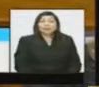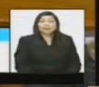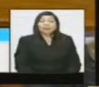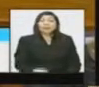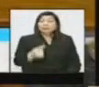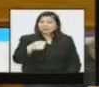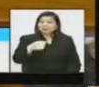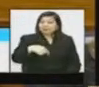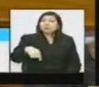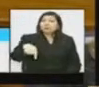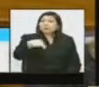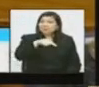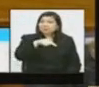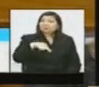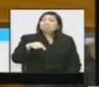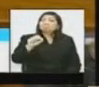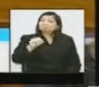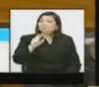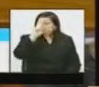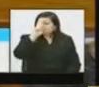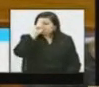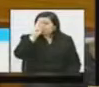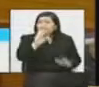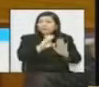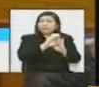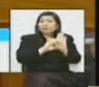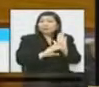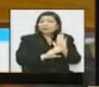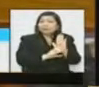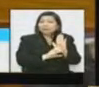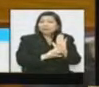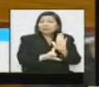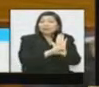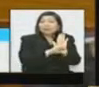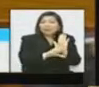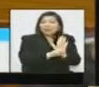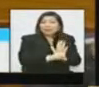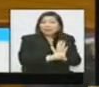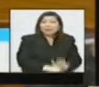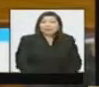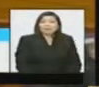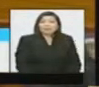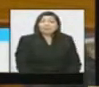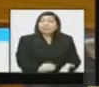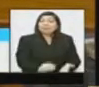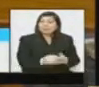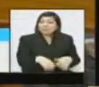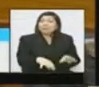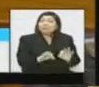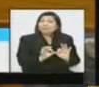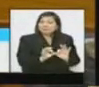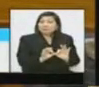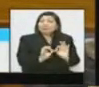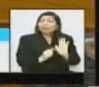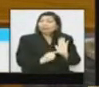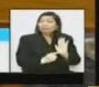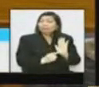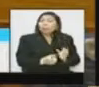más o menos sus ideas de lo que puede ocurrir en esta noche que aún siguen debatiendo en el congreso